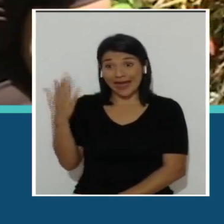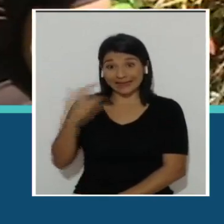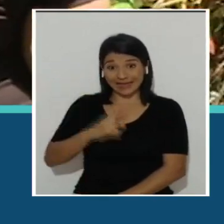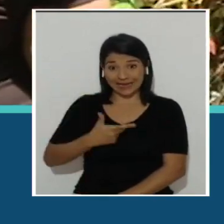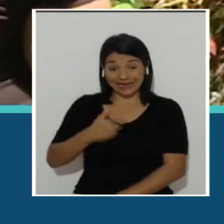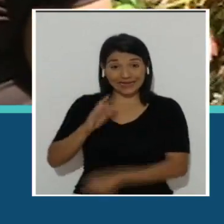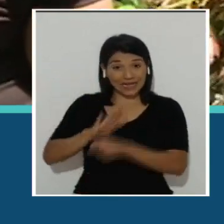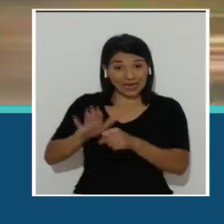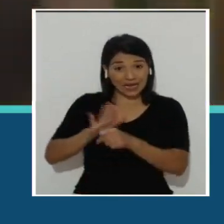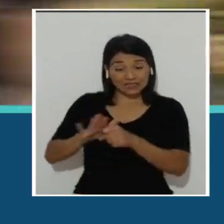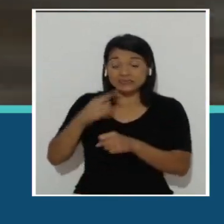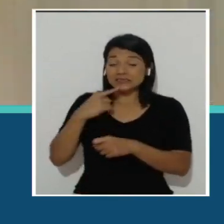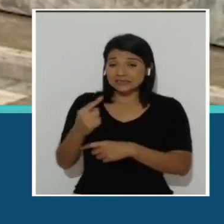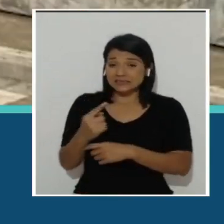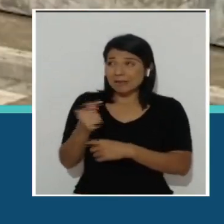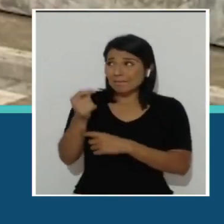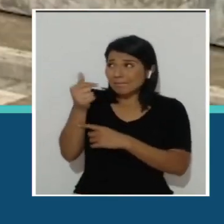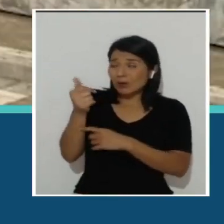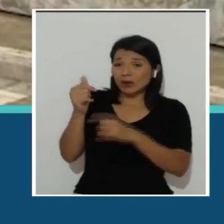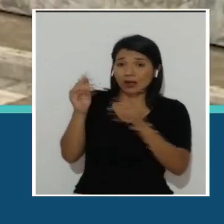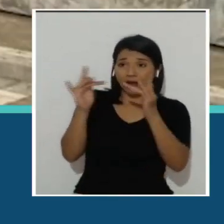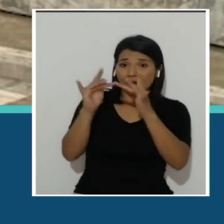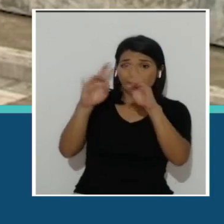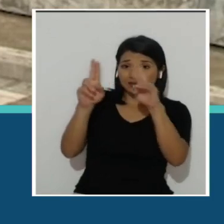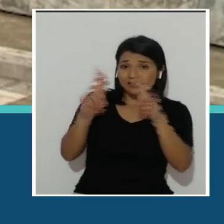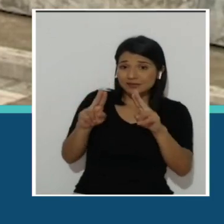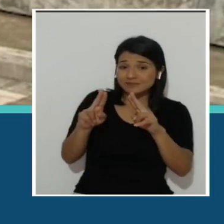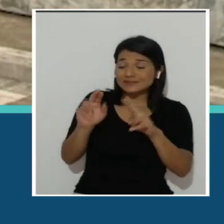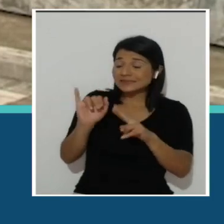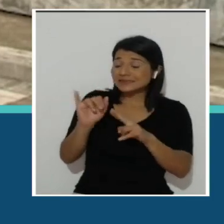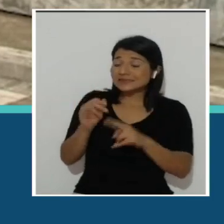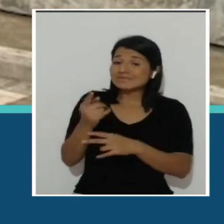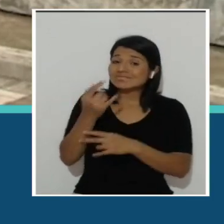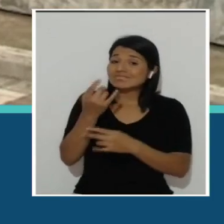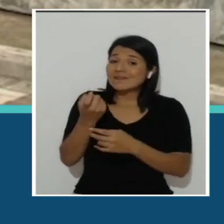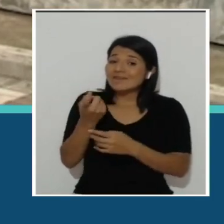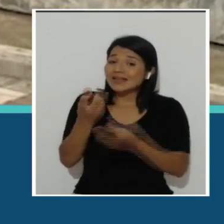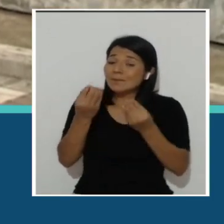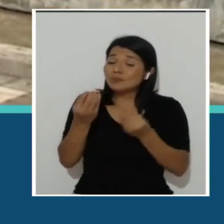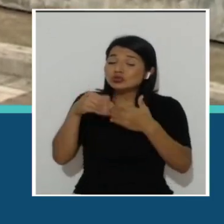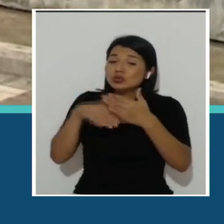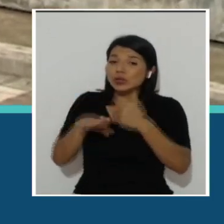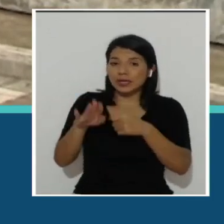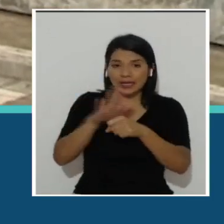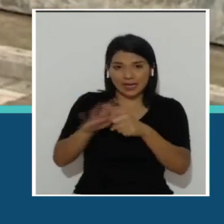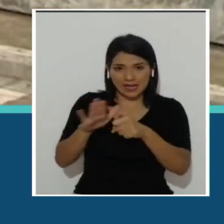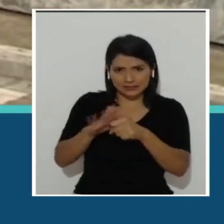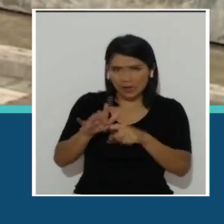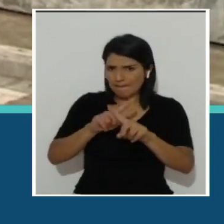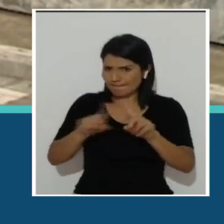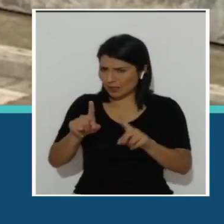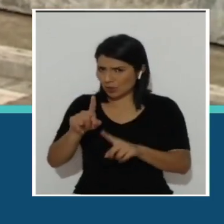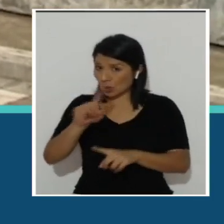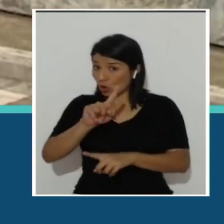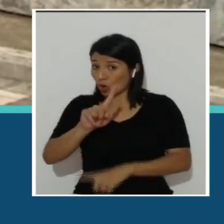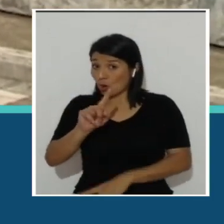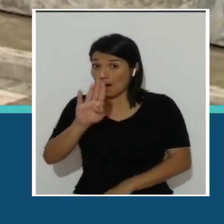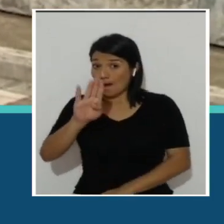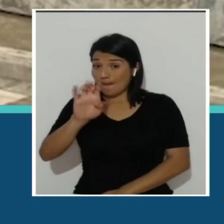los guanacastecos. ¿Por qué Vergel de Cañas? Sí, pero no solamente Vergel, tenemos aquí otro distrito, por